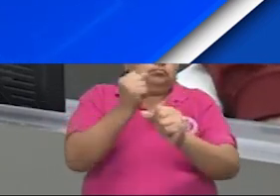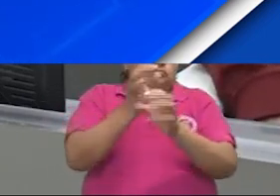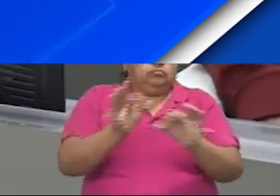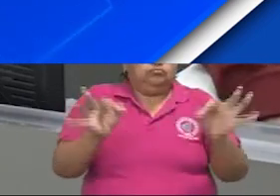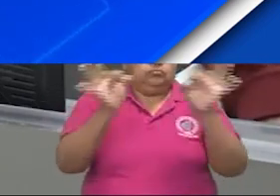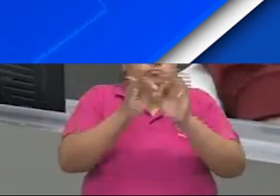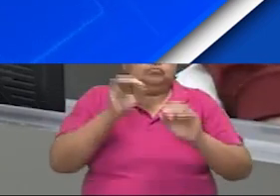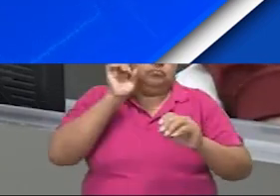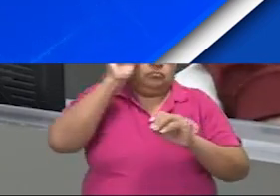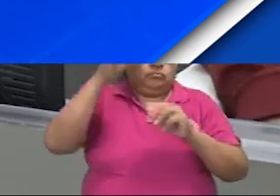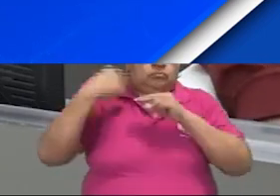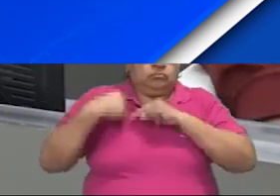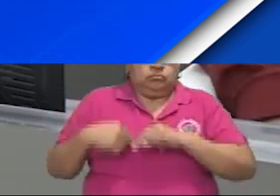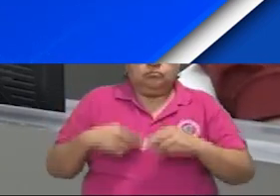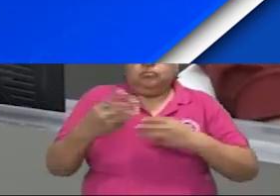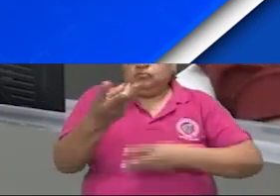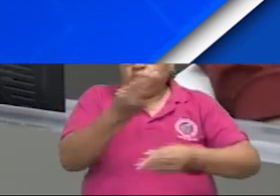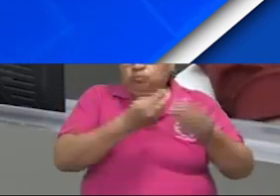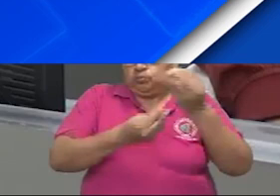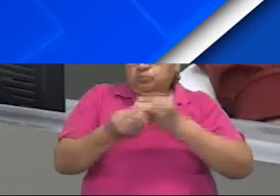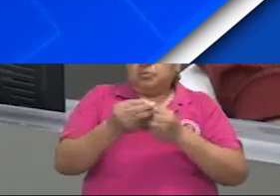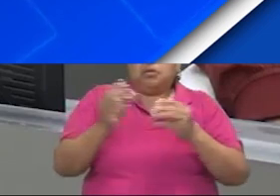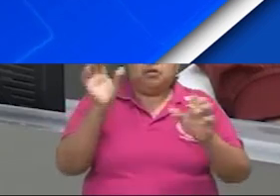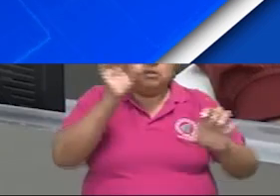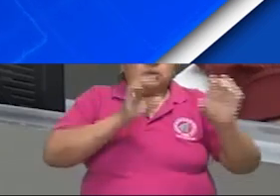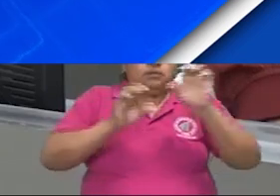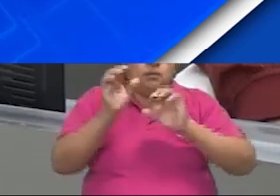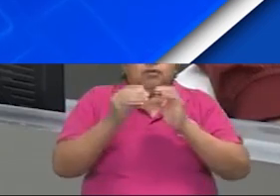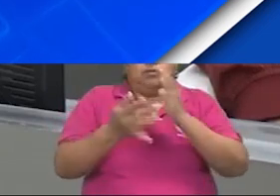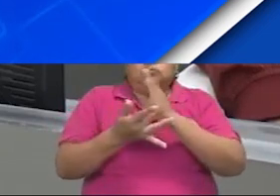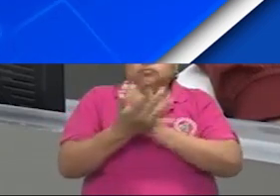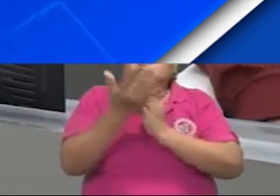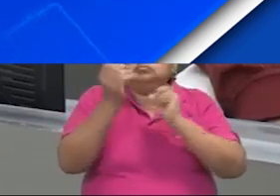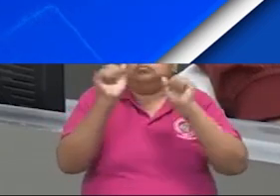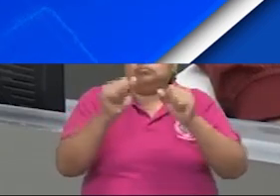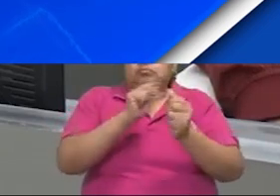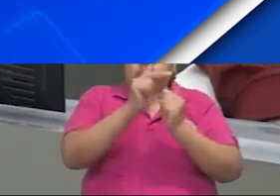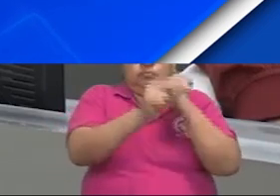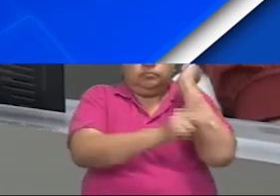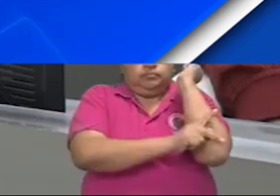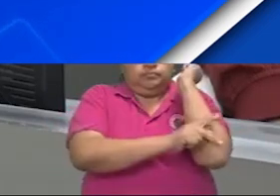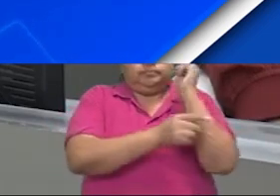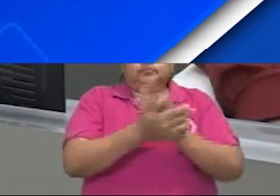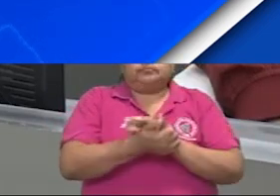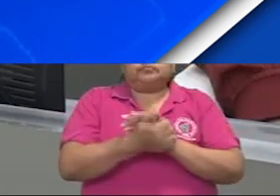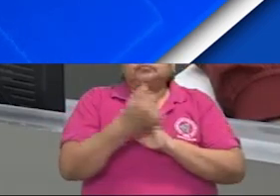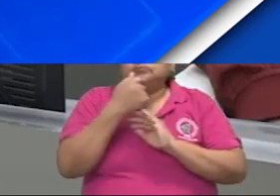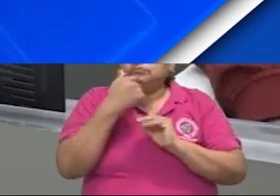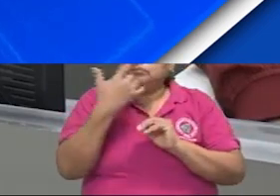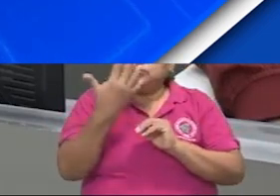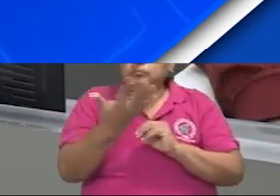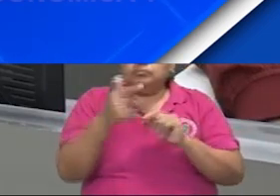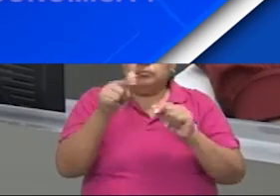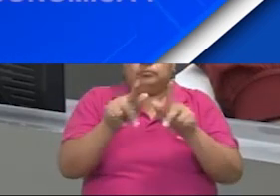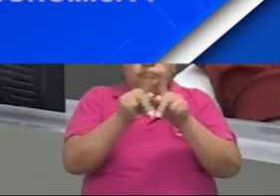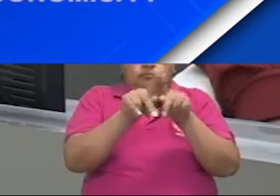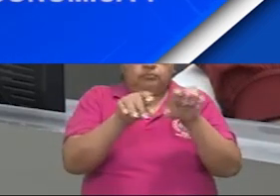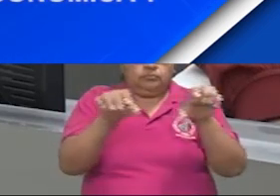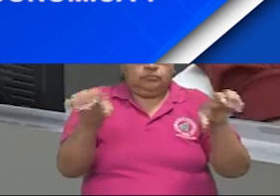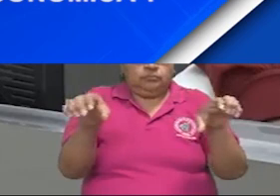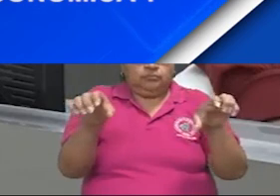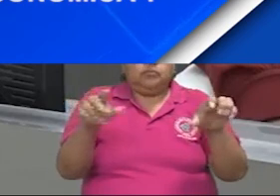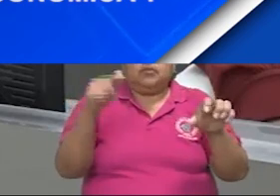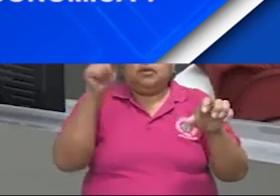para el desarrollo humano, económico, científico y tecnológico del país. Por tanto, la planificación